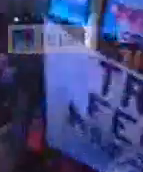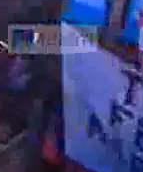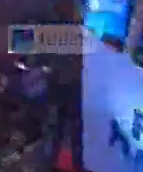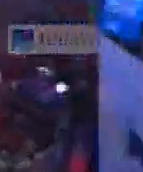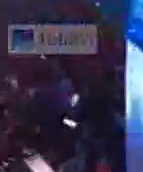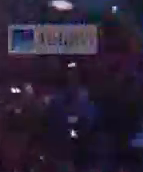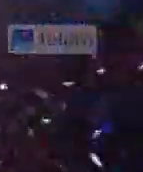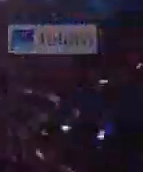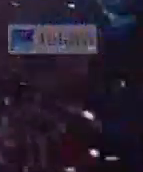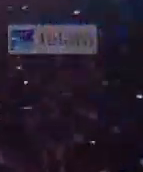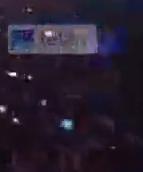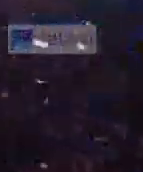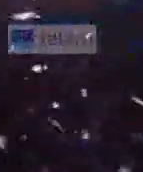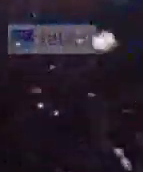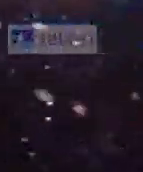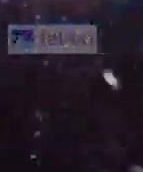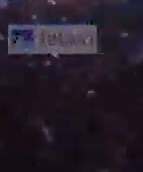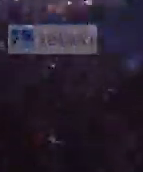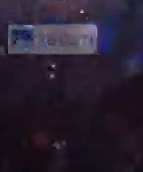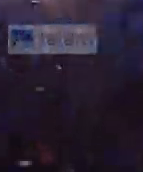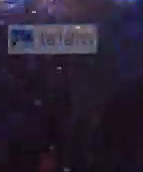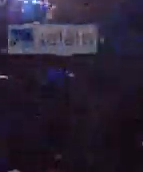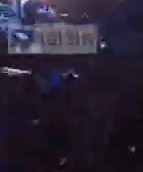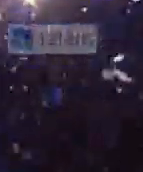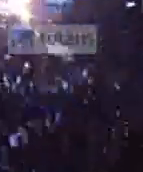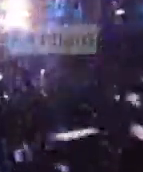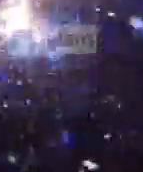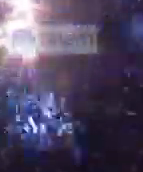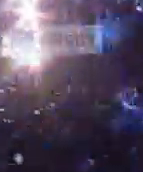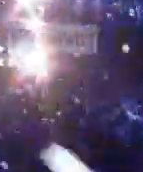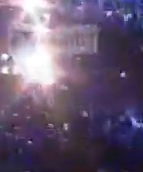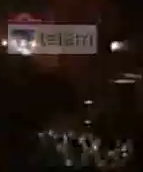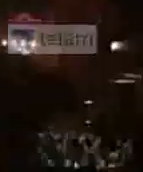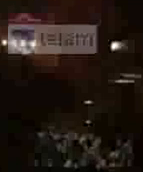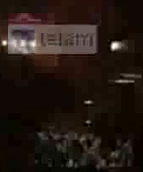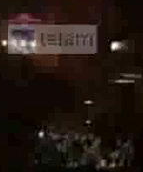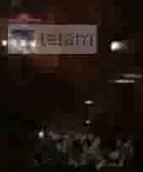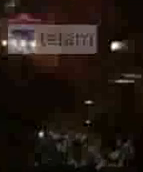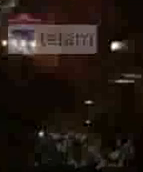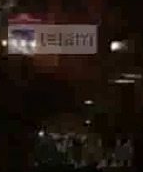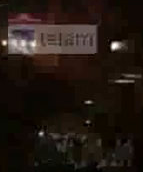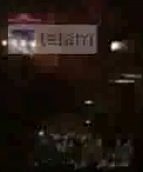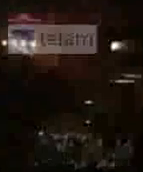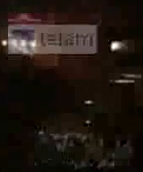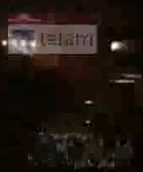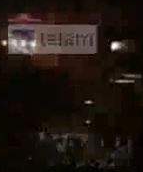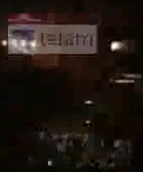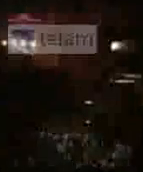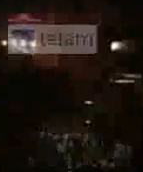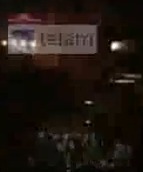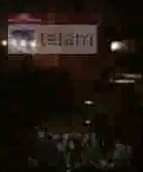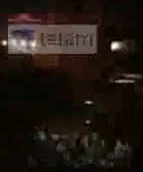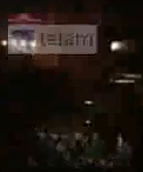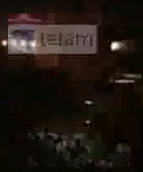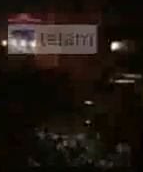festejamos 203 años de esa Revolución de Mayo, con nuestra presidenta, la doctora Cristina Fernández de